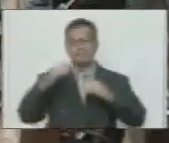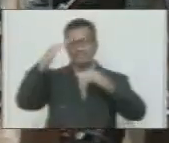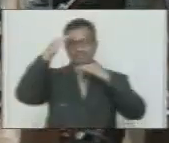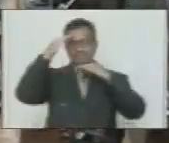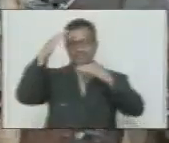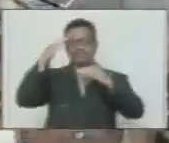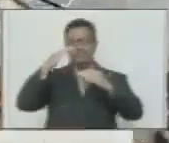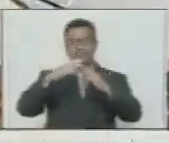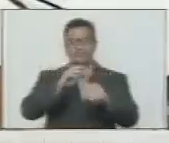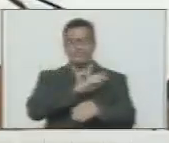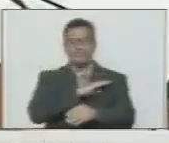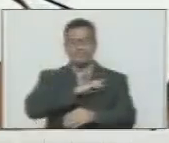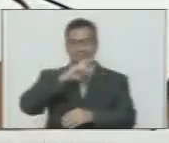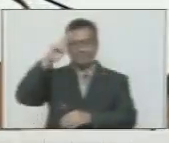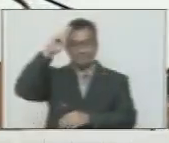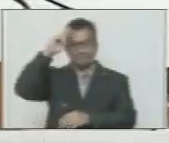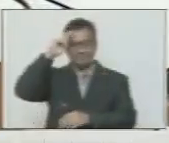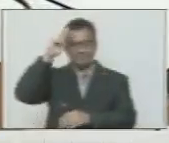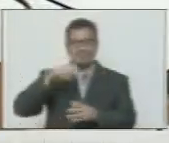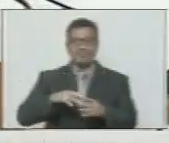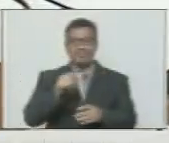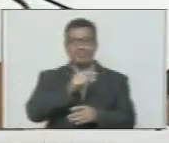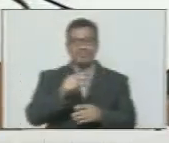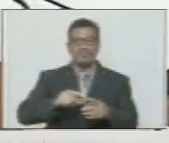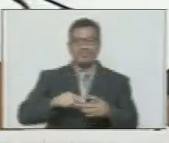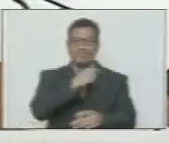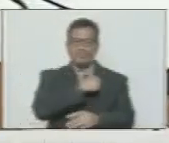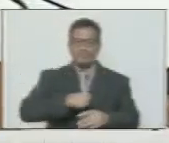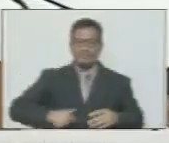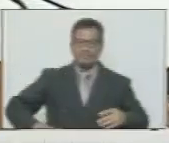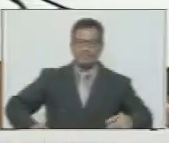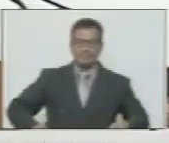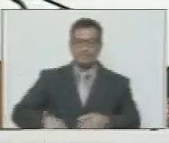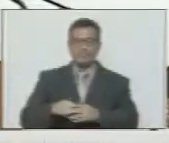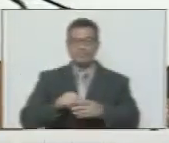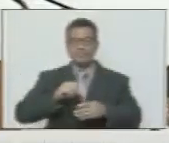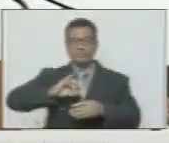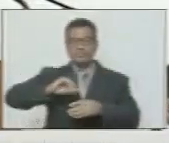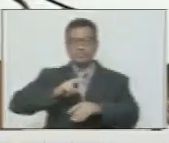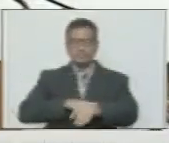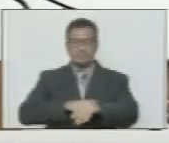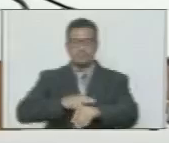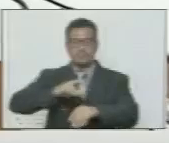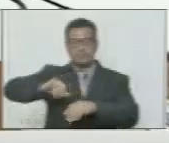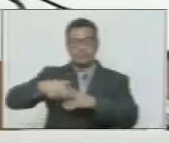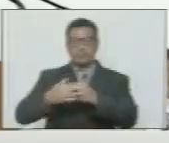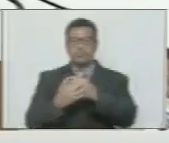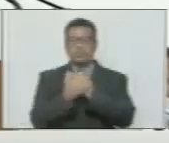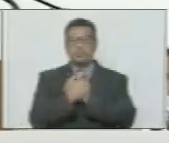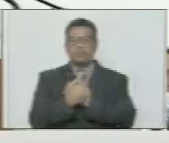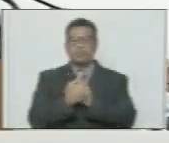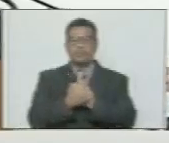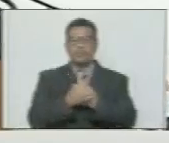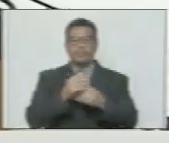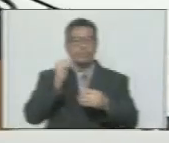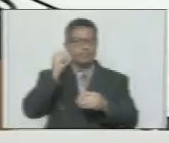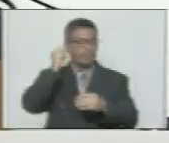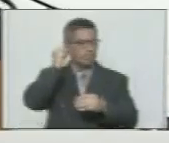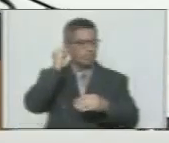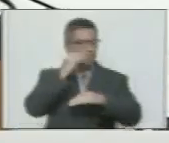Mis saludos y mi respeto al ciudadano presidente doctor Jorge Rodríguez, a la